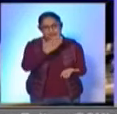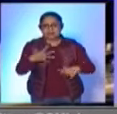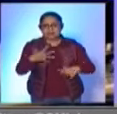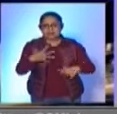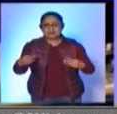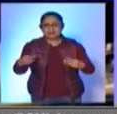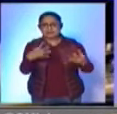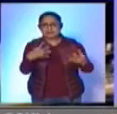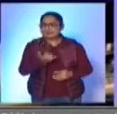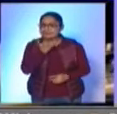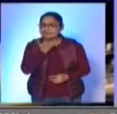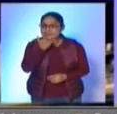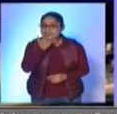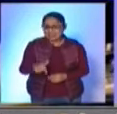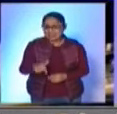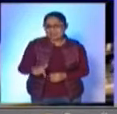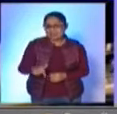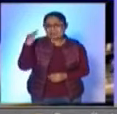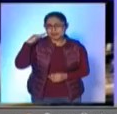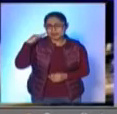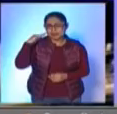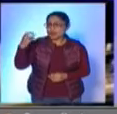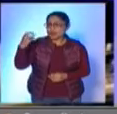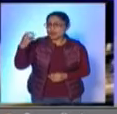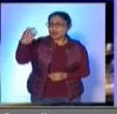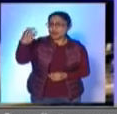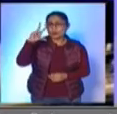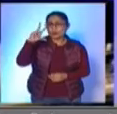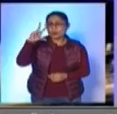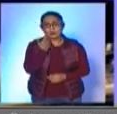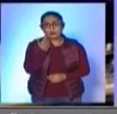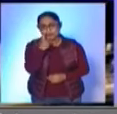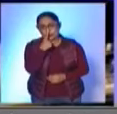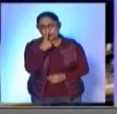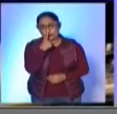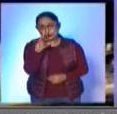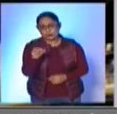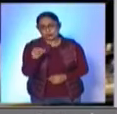contagios para evitar que el estado de Michoacán pase a semáforo rojo.